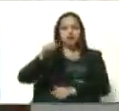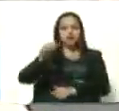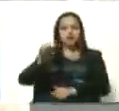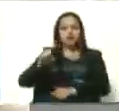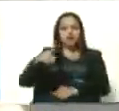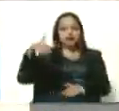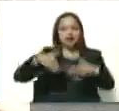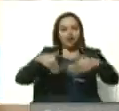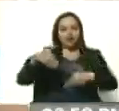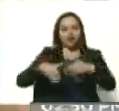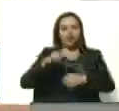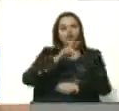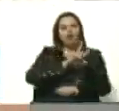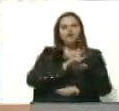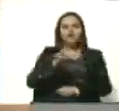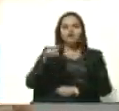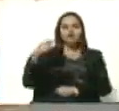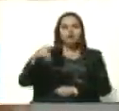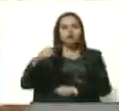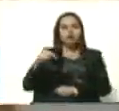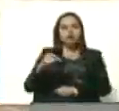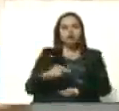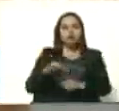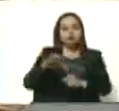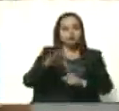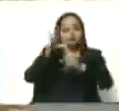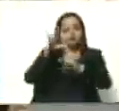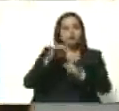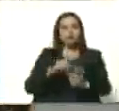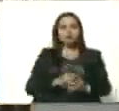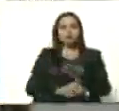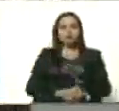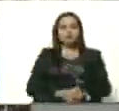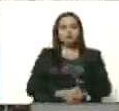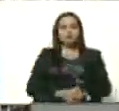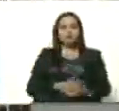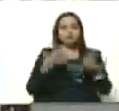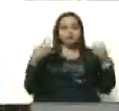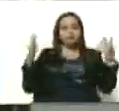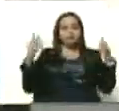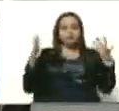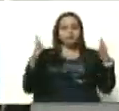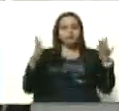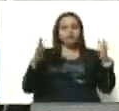de noviembre.